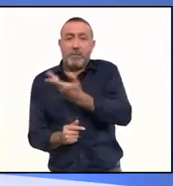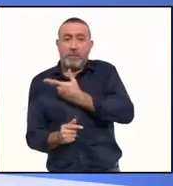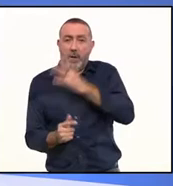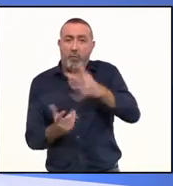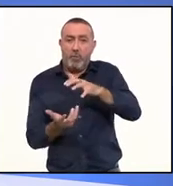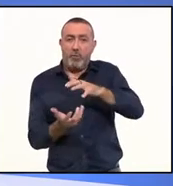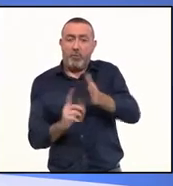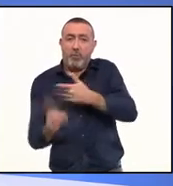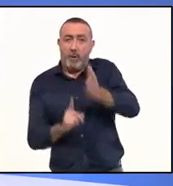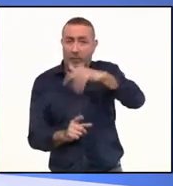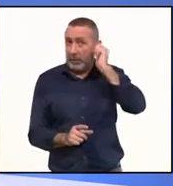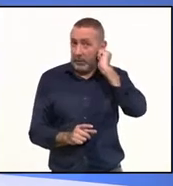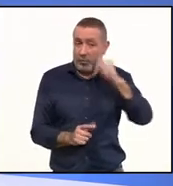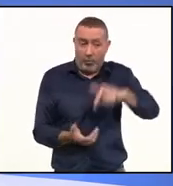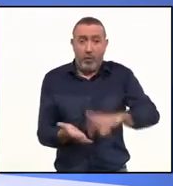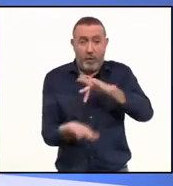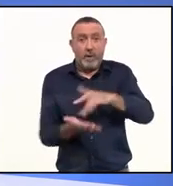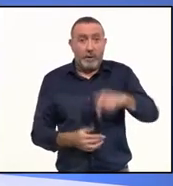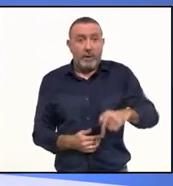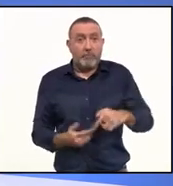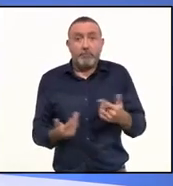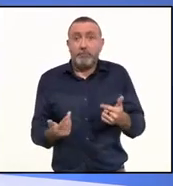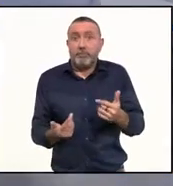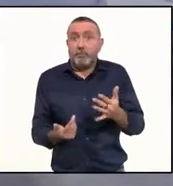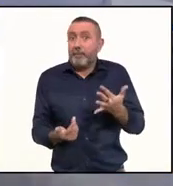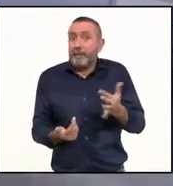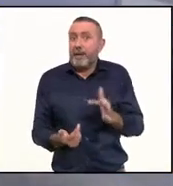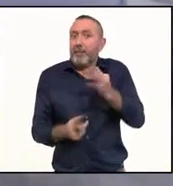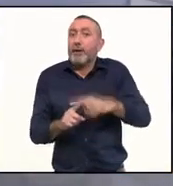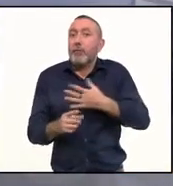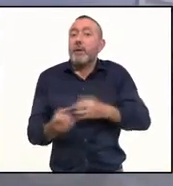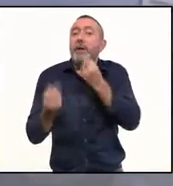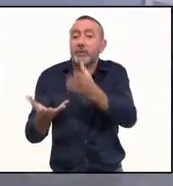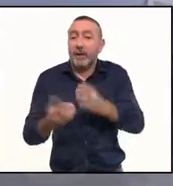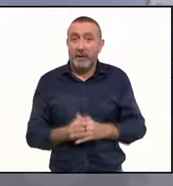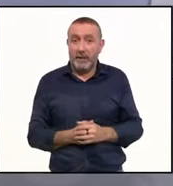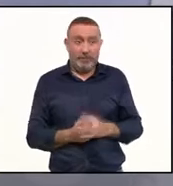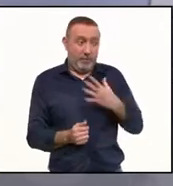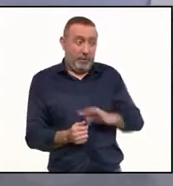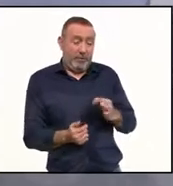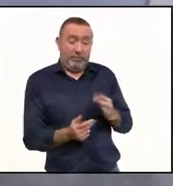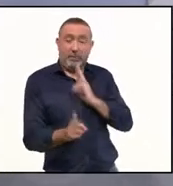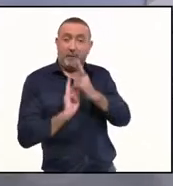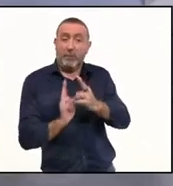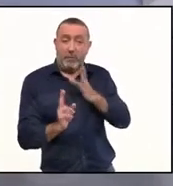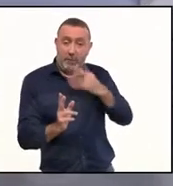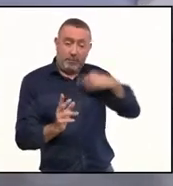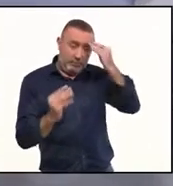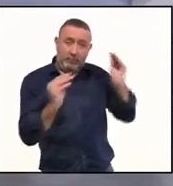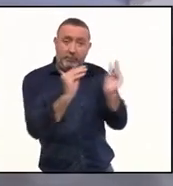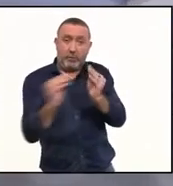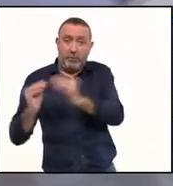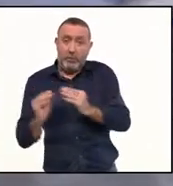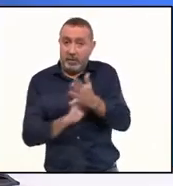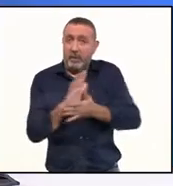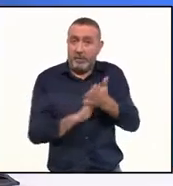como hoy qué más pues que tal y como han dicho ellos que estoy plenamente de acuerdo con lo que estáis